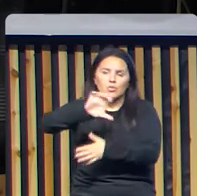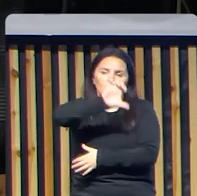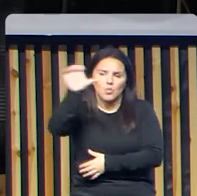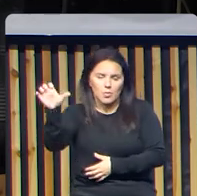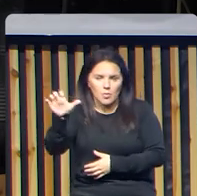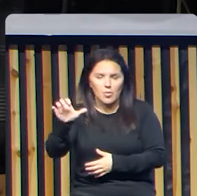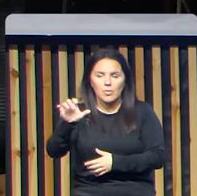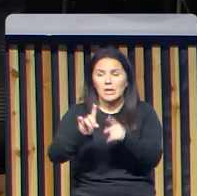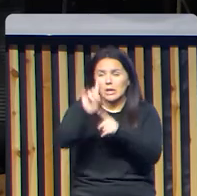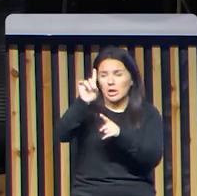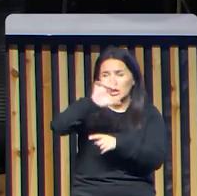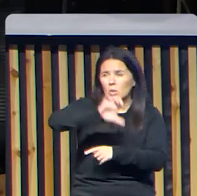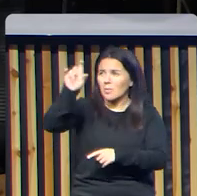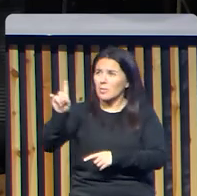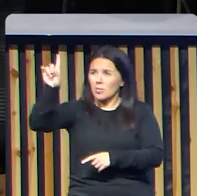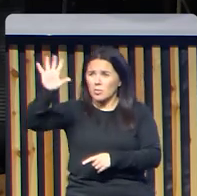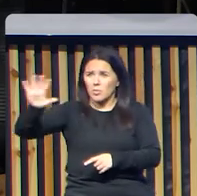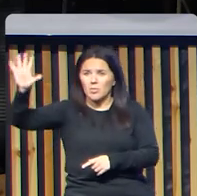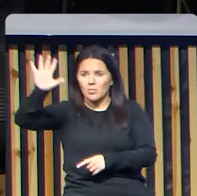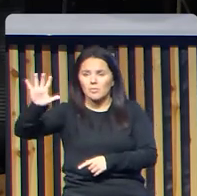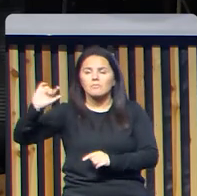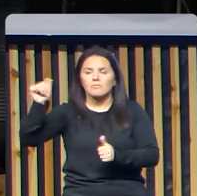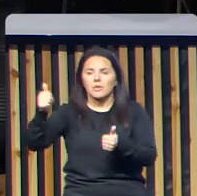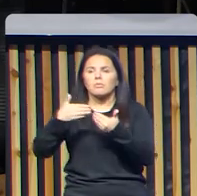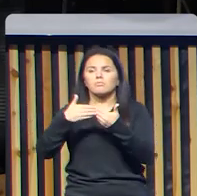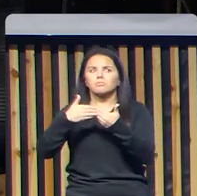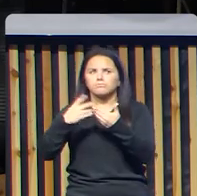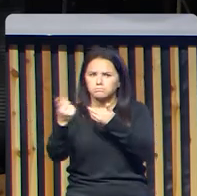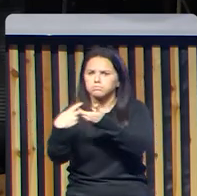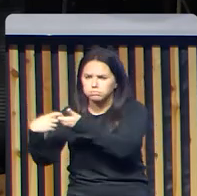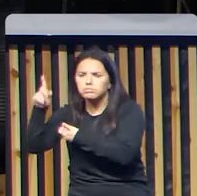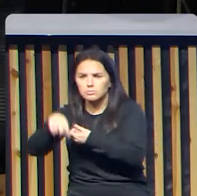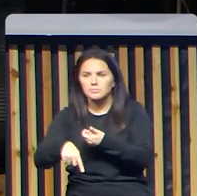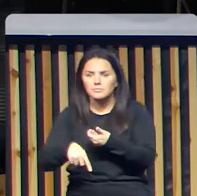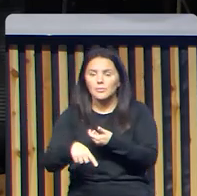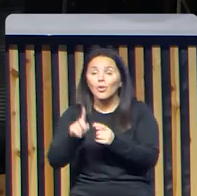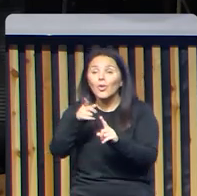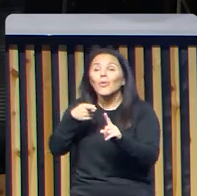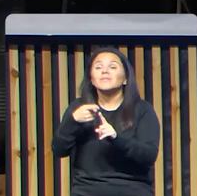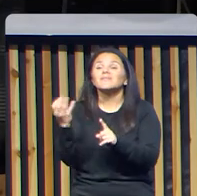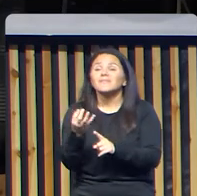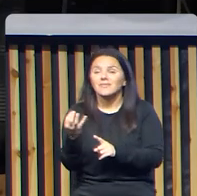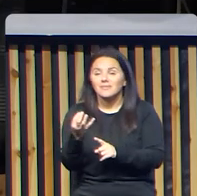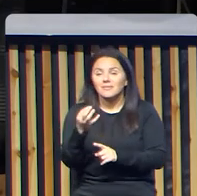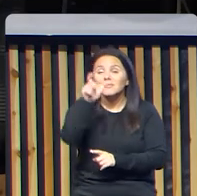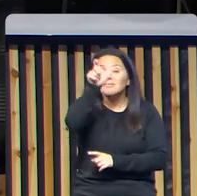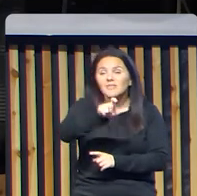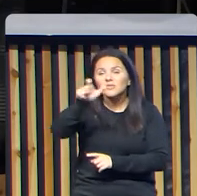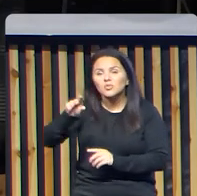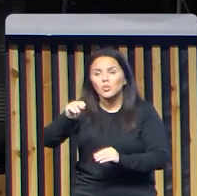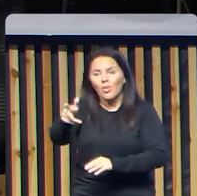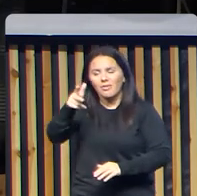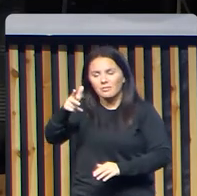y nórdicos con siempre esta idea de el derecho ciudadano a